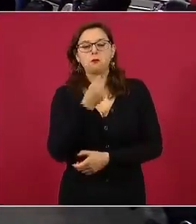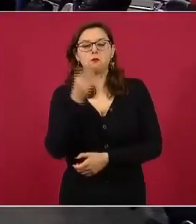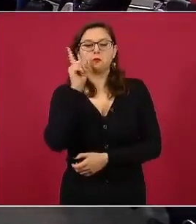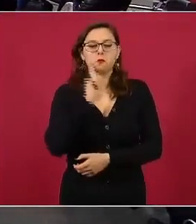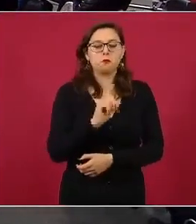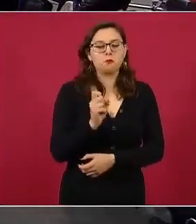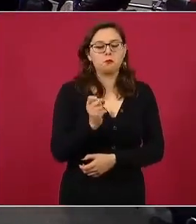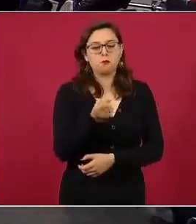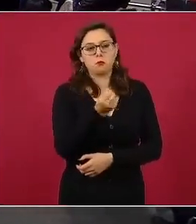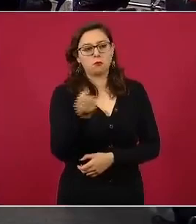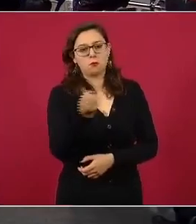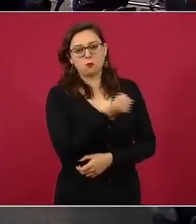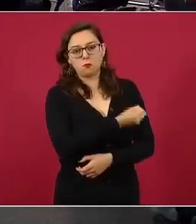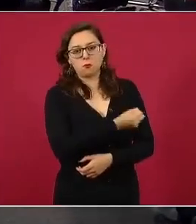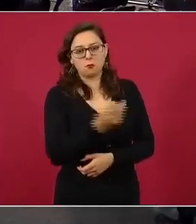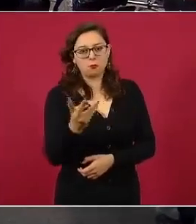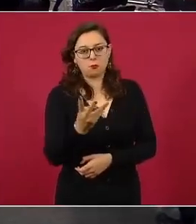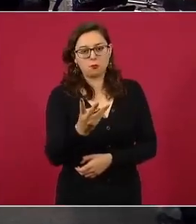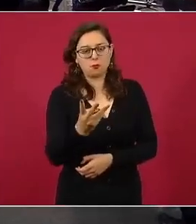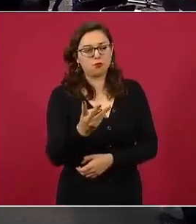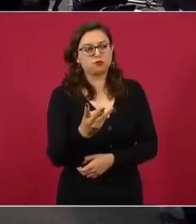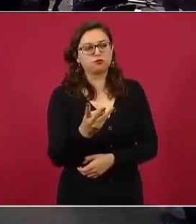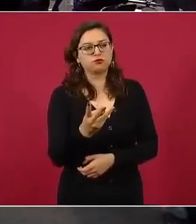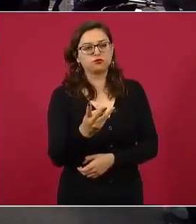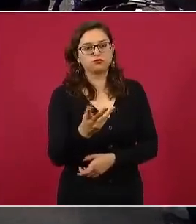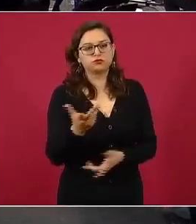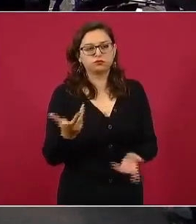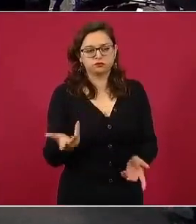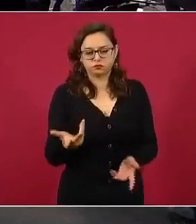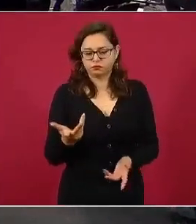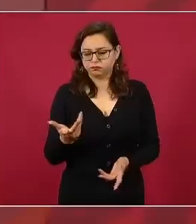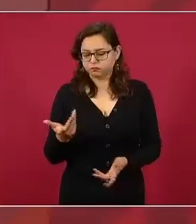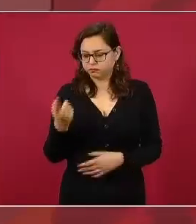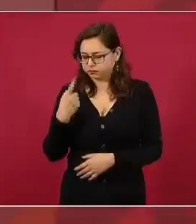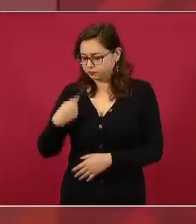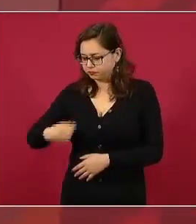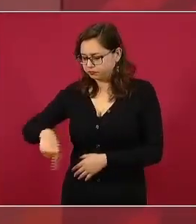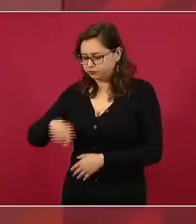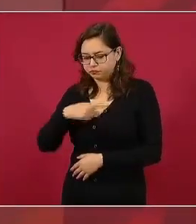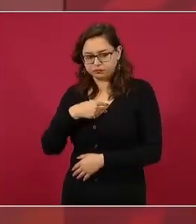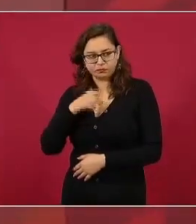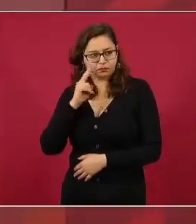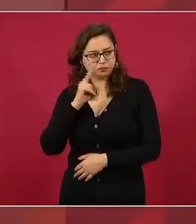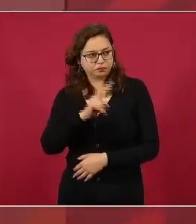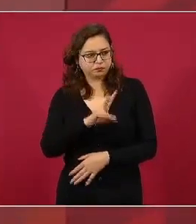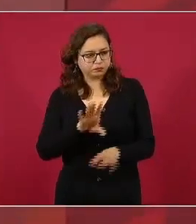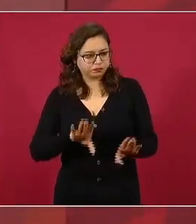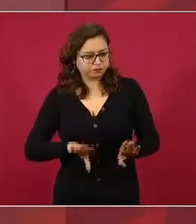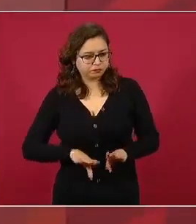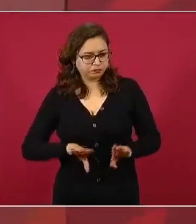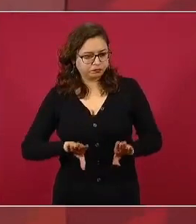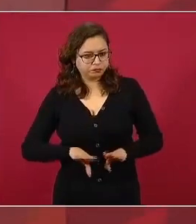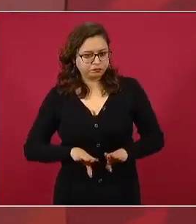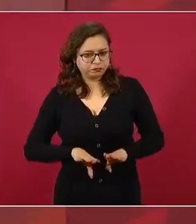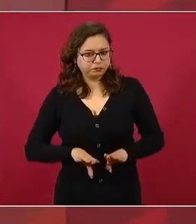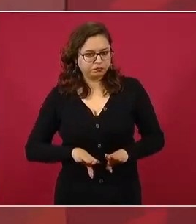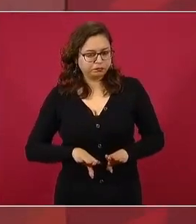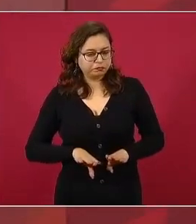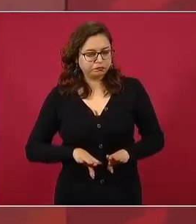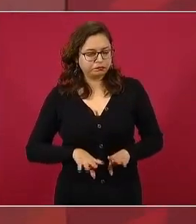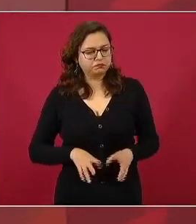que nosotros le dimos la oportunidad. Yo soy responsable, soy